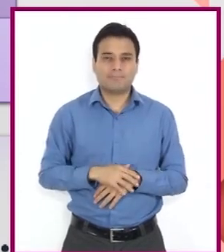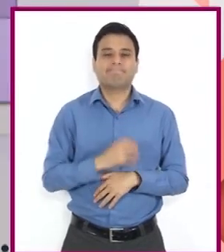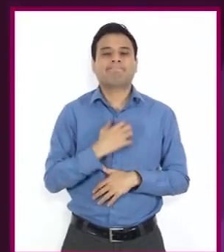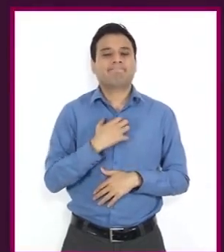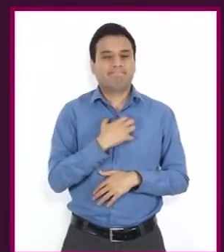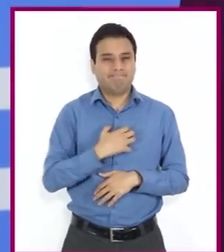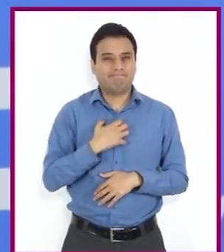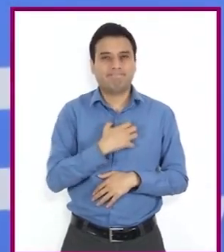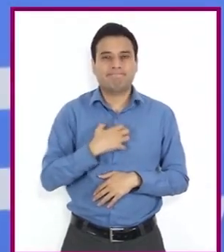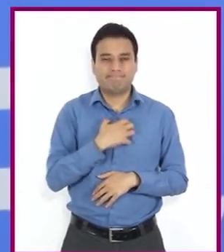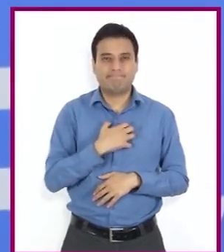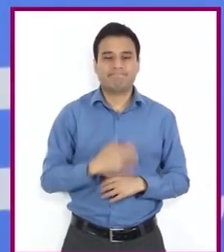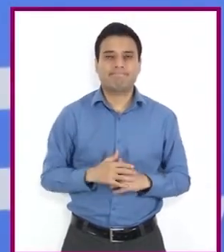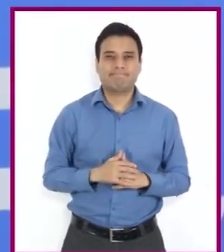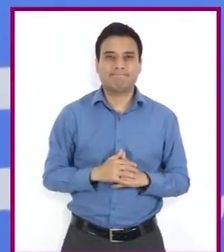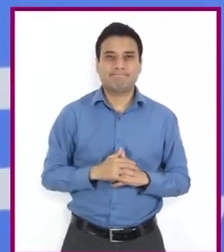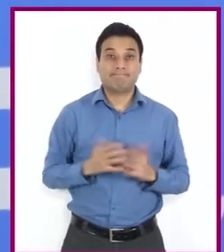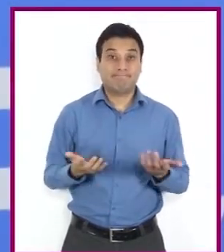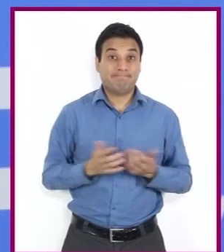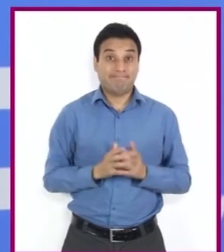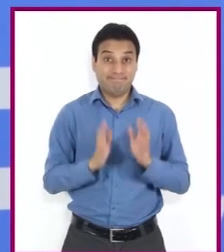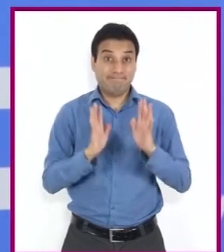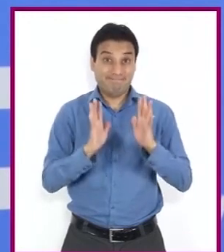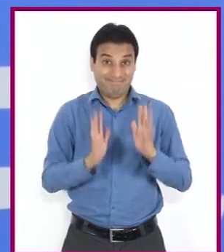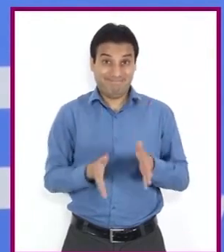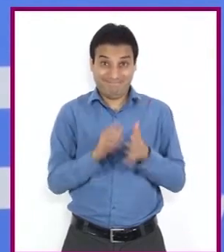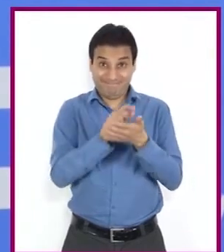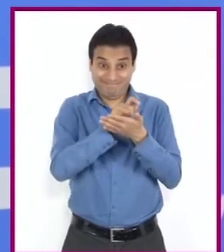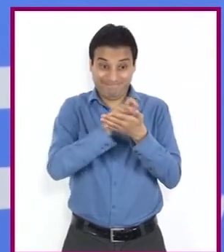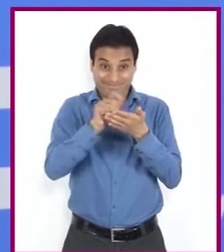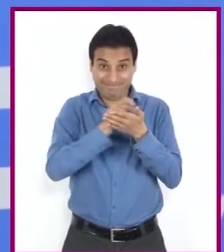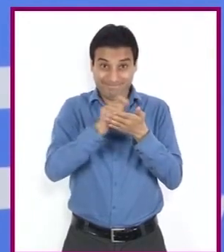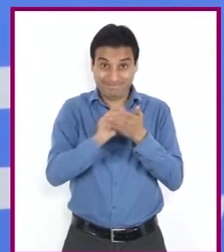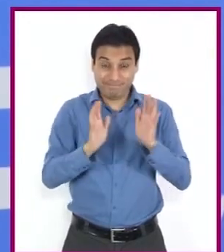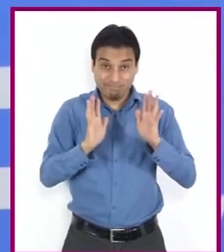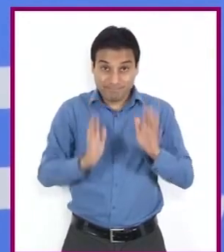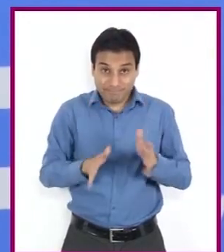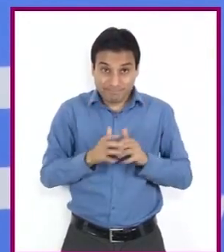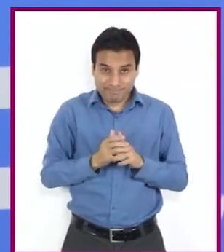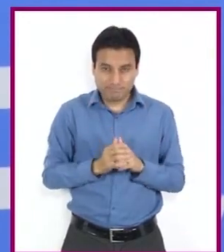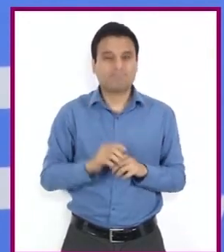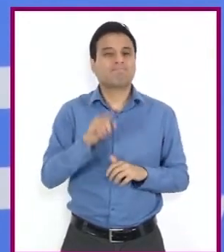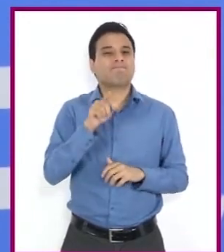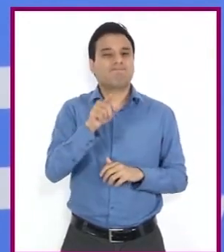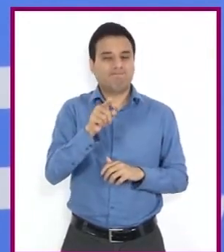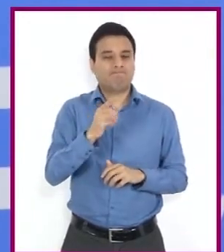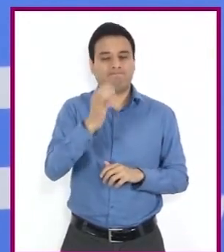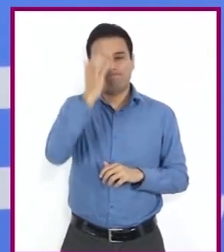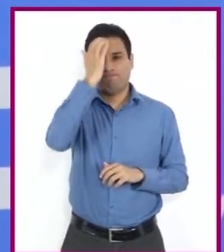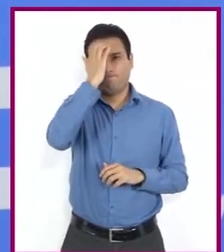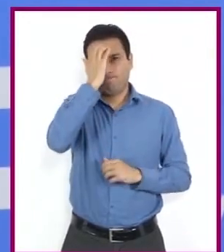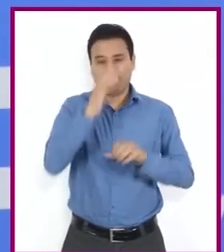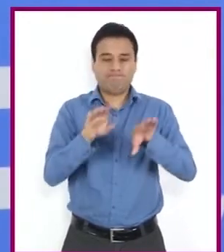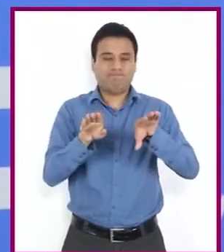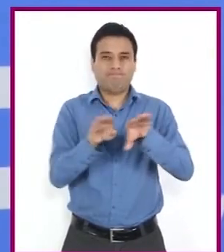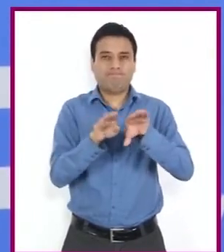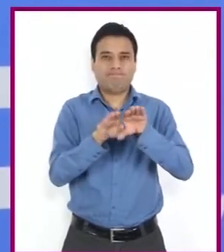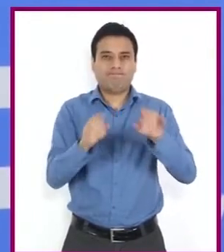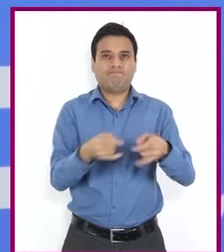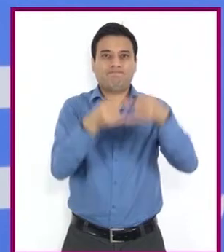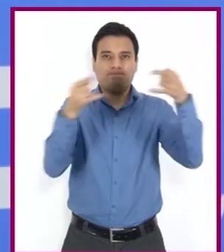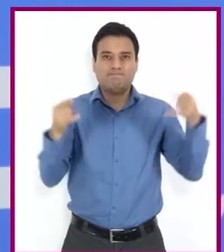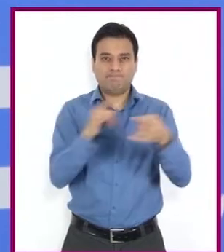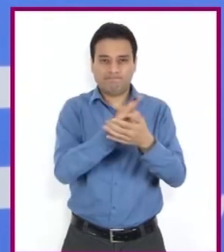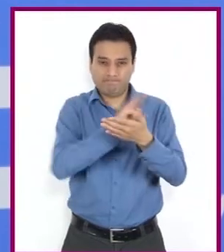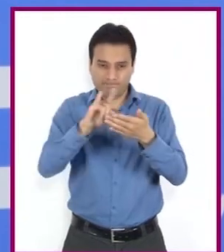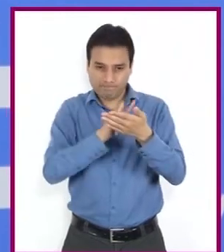satisfacción. Después de terminar este primer cuadro, ya tienen una idea de cómo comenzarán a realizar los bocetos